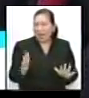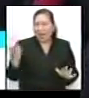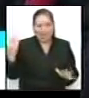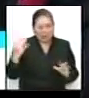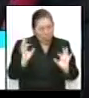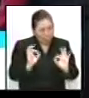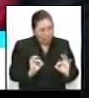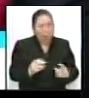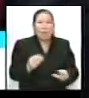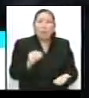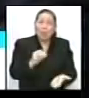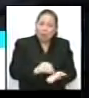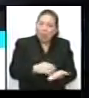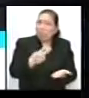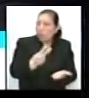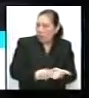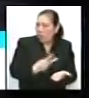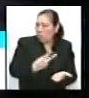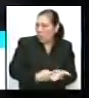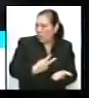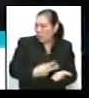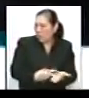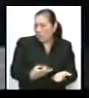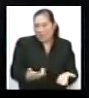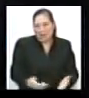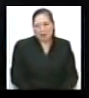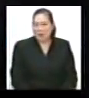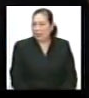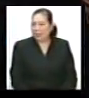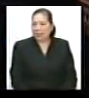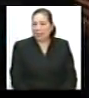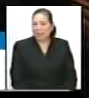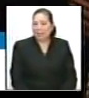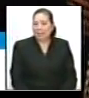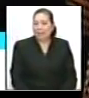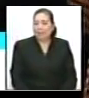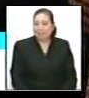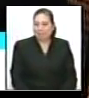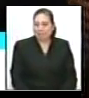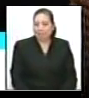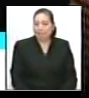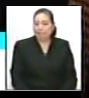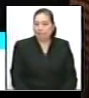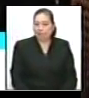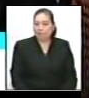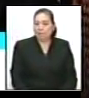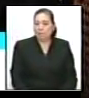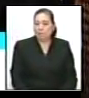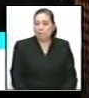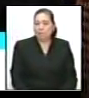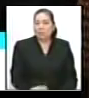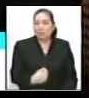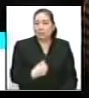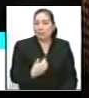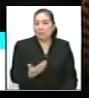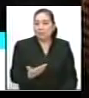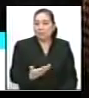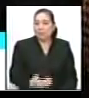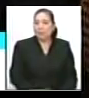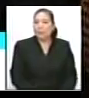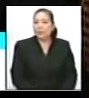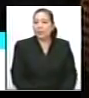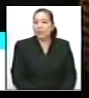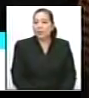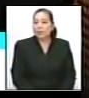visto, presidenta. Y entonces, por favor, eso sería mi petición. Gracias.